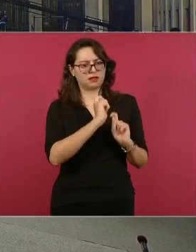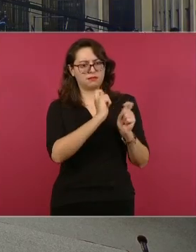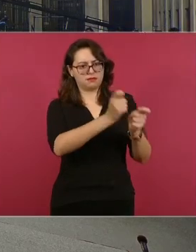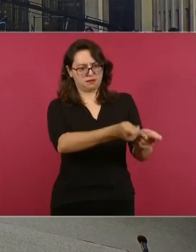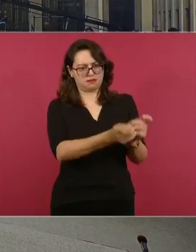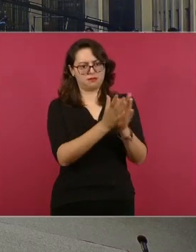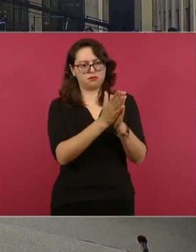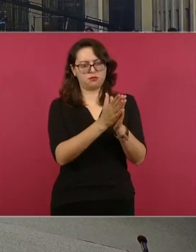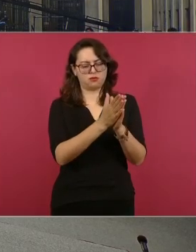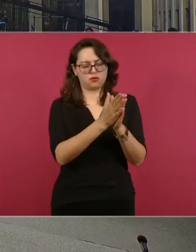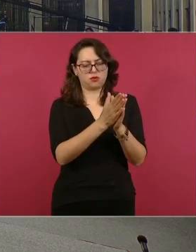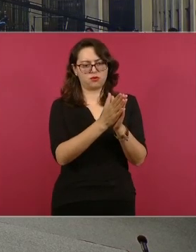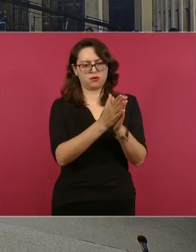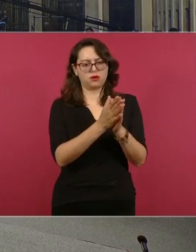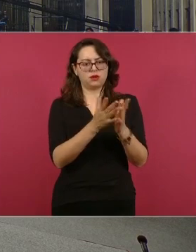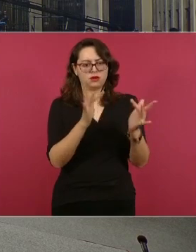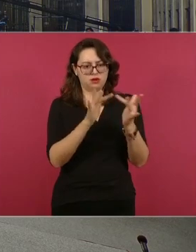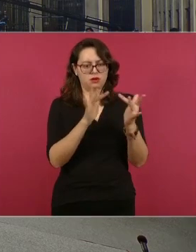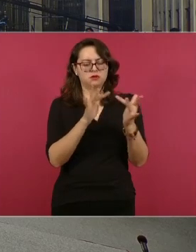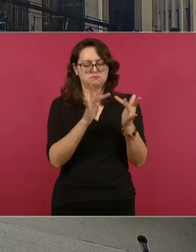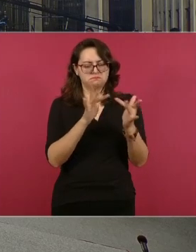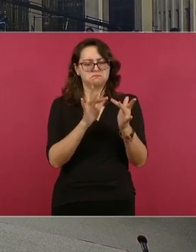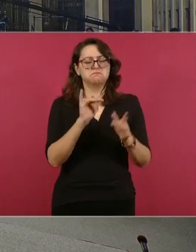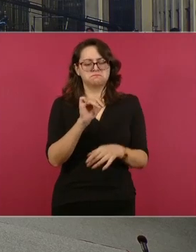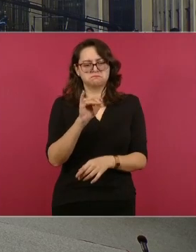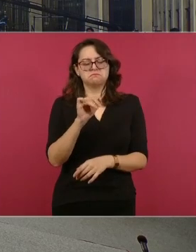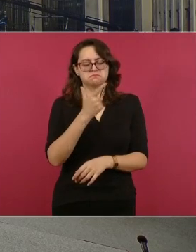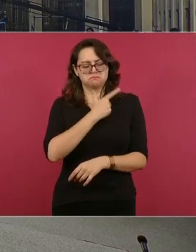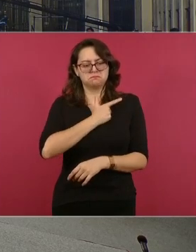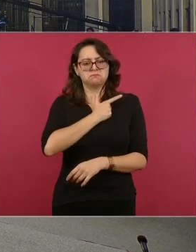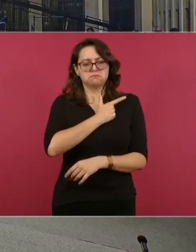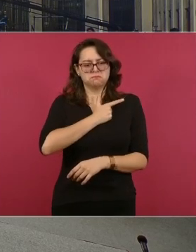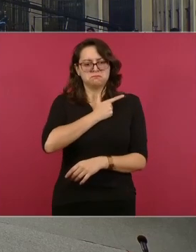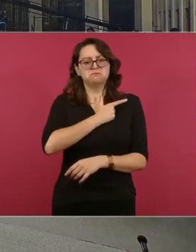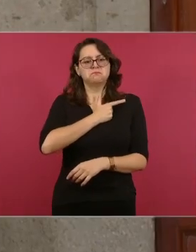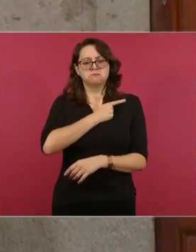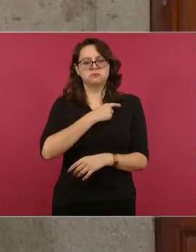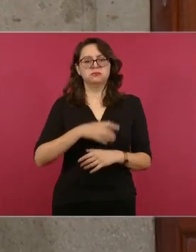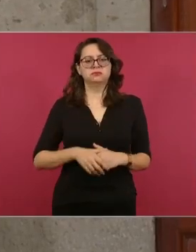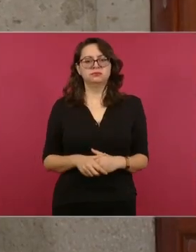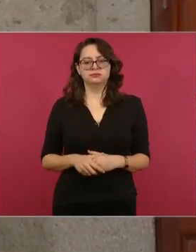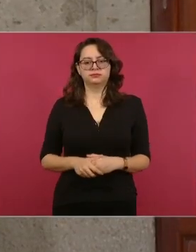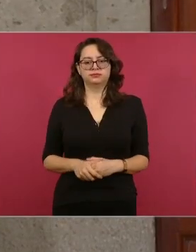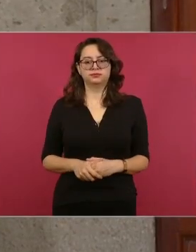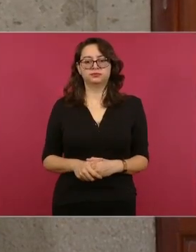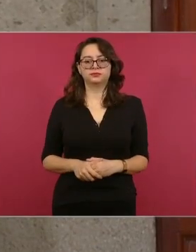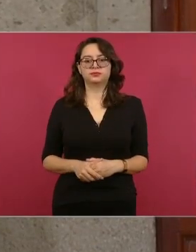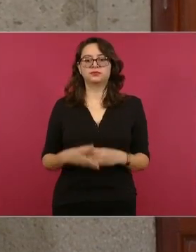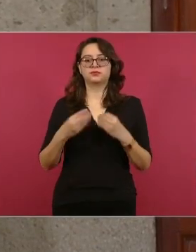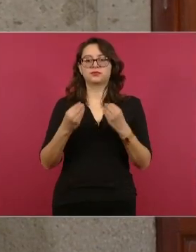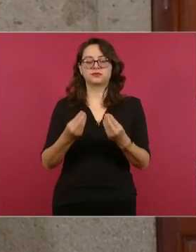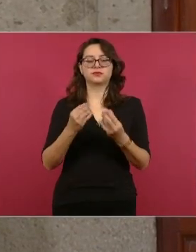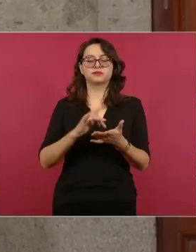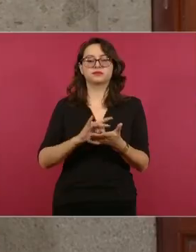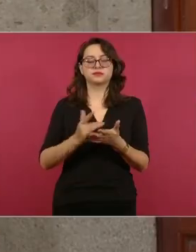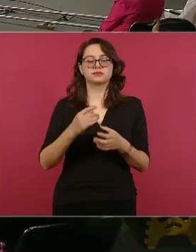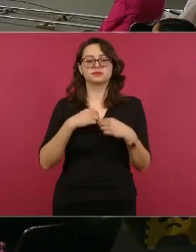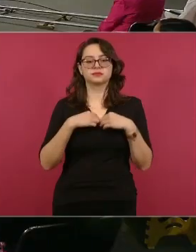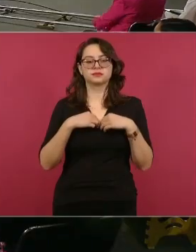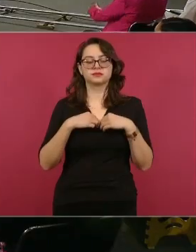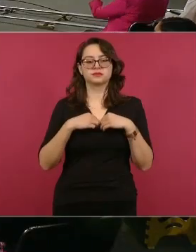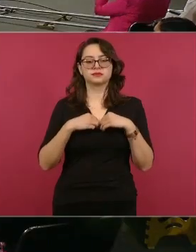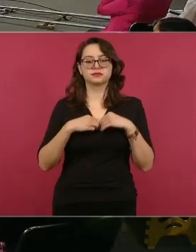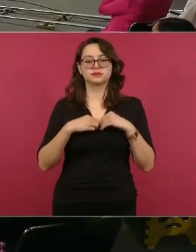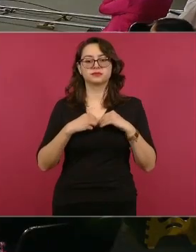nos proporciona los datos, con mucho gusto él le da seguimiento. Muchas gracias, señora secretaria.